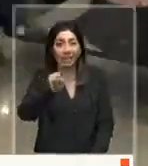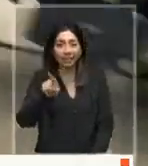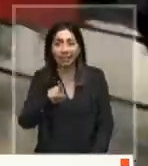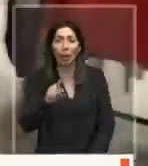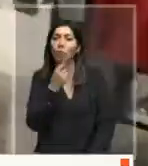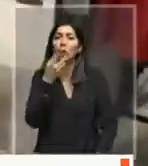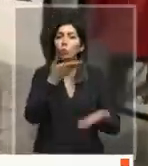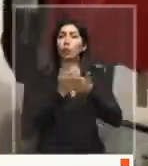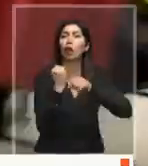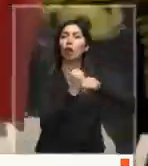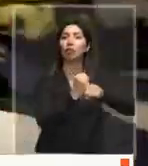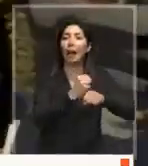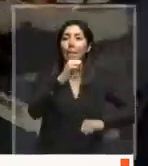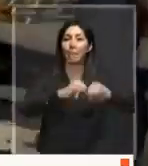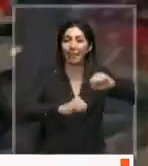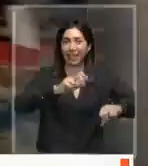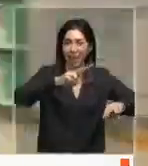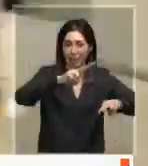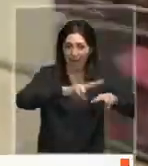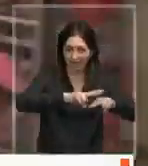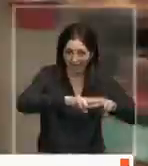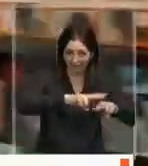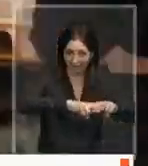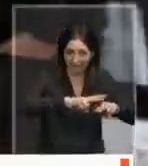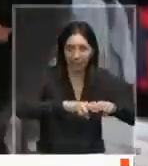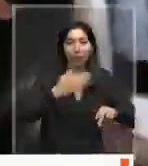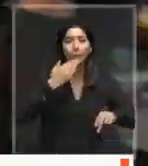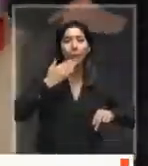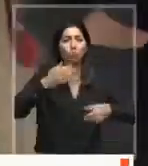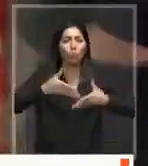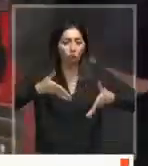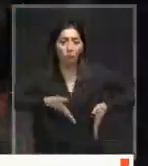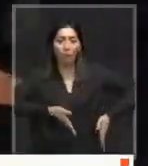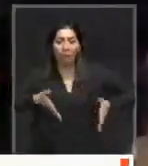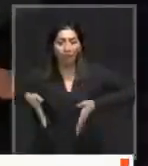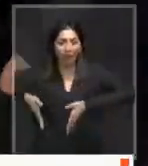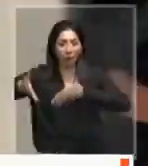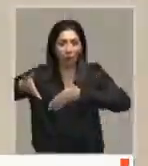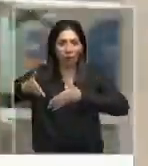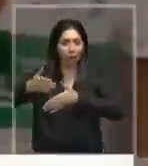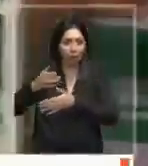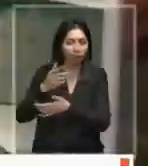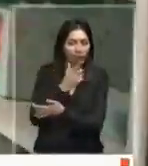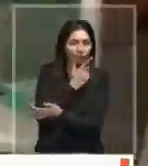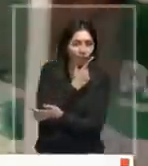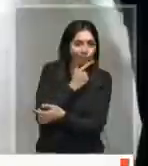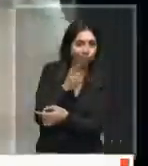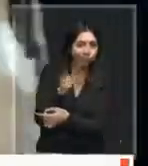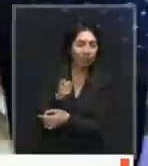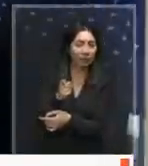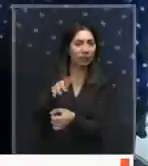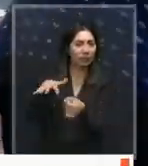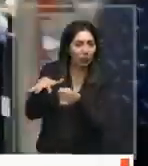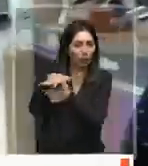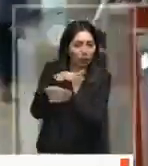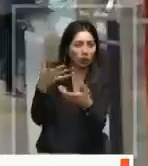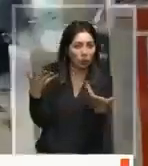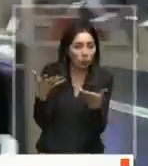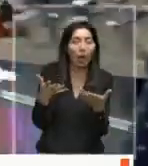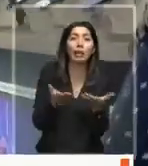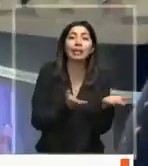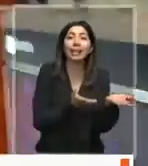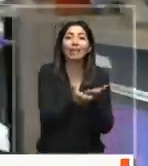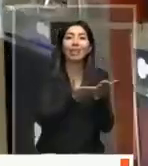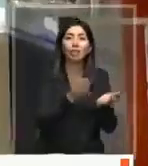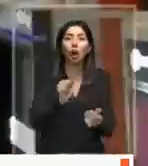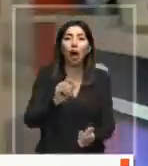jeans, fue por más de 5.000 chaquetas de mezclilla de dudosa procedencia, una situación que alertó el Servicio Nacional de